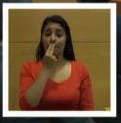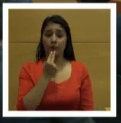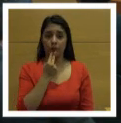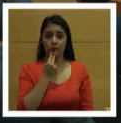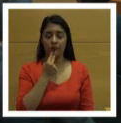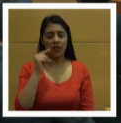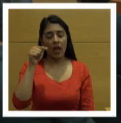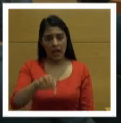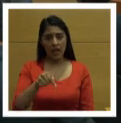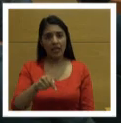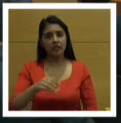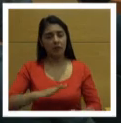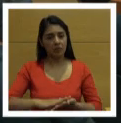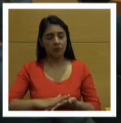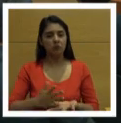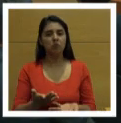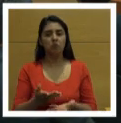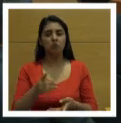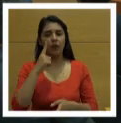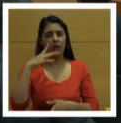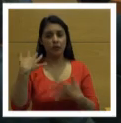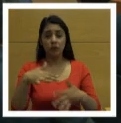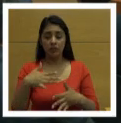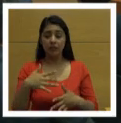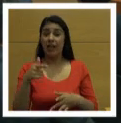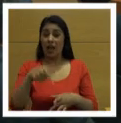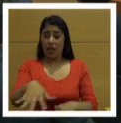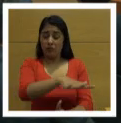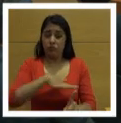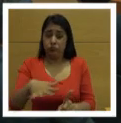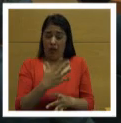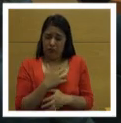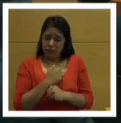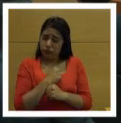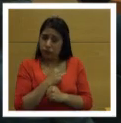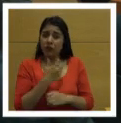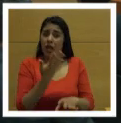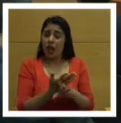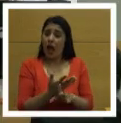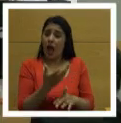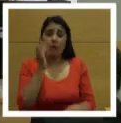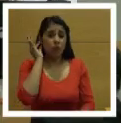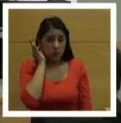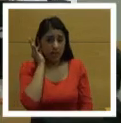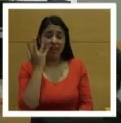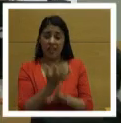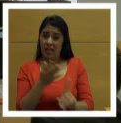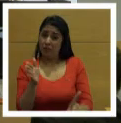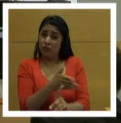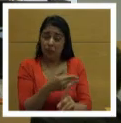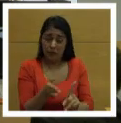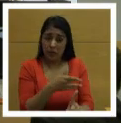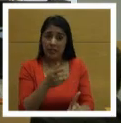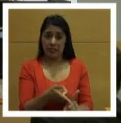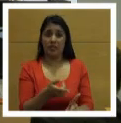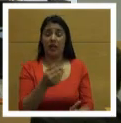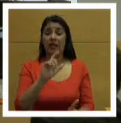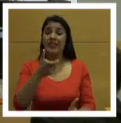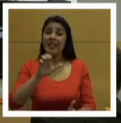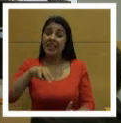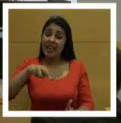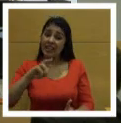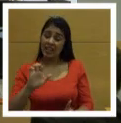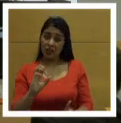mayor relevancia considerando las amargas situaciones de vulneraciones de derechos de las mujeres víctimas de violencia de género, hechos que no pueden